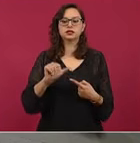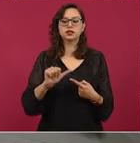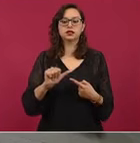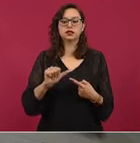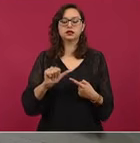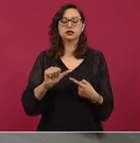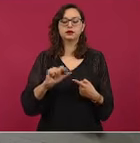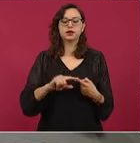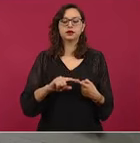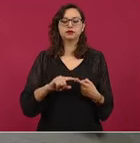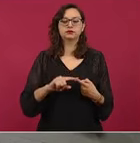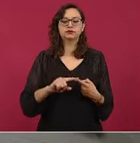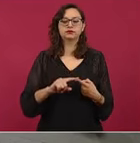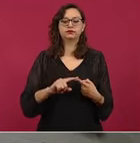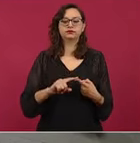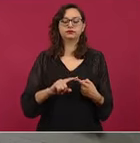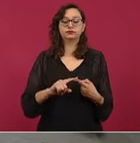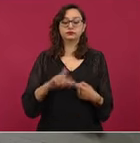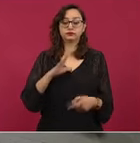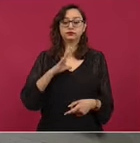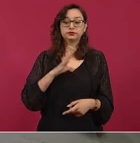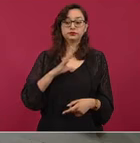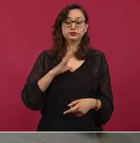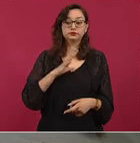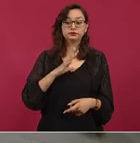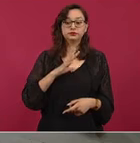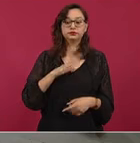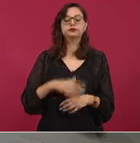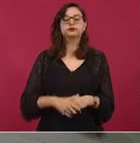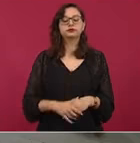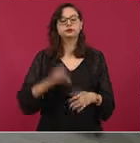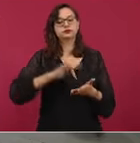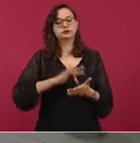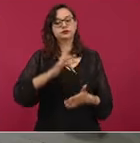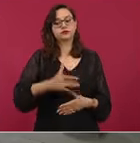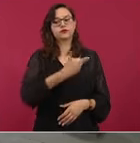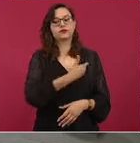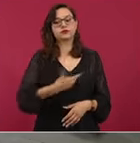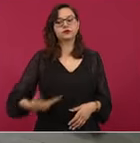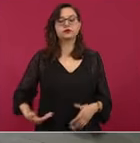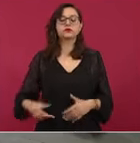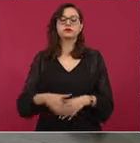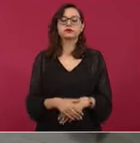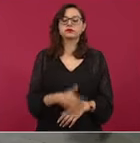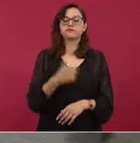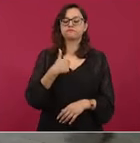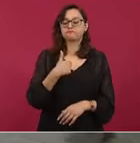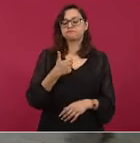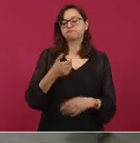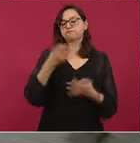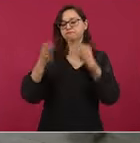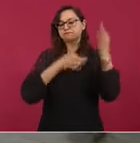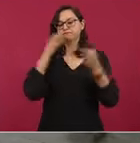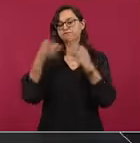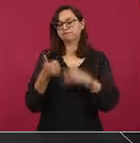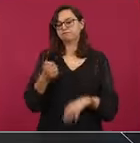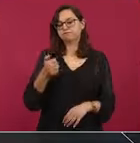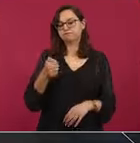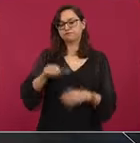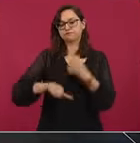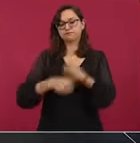Cerda, ¿sí está? Gracias, presidente. Canal 11. Presidente, después de la resolución